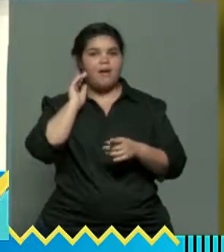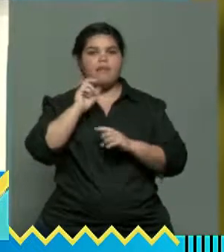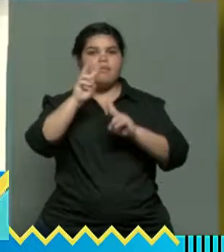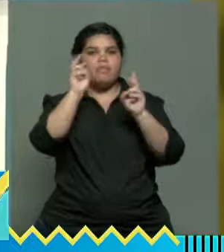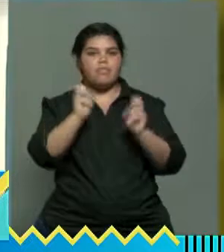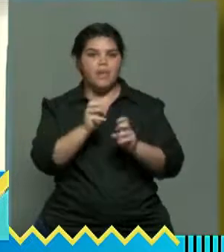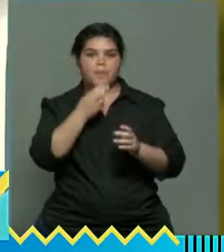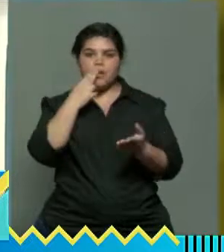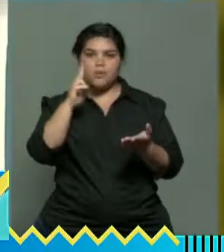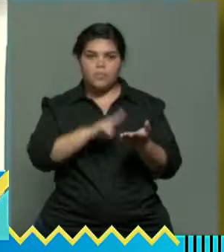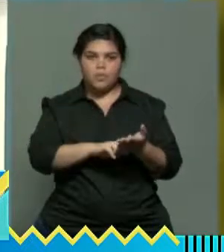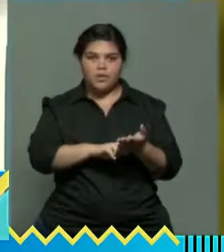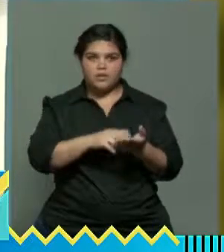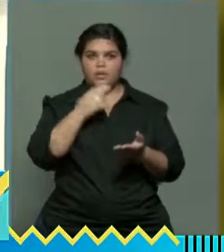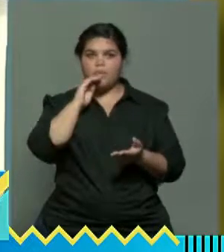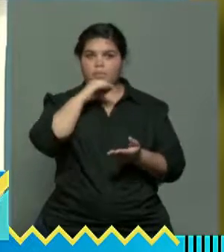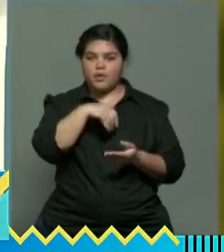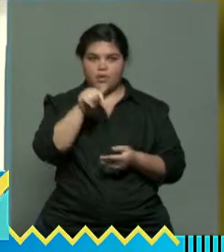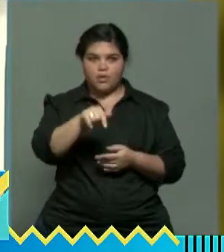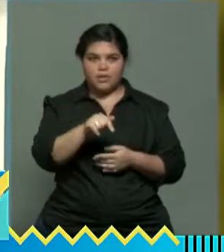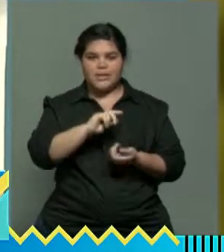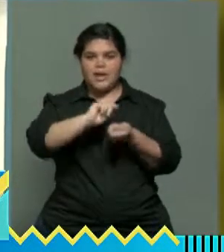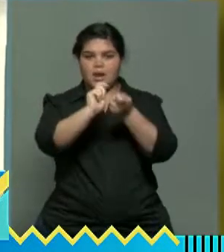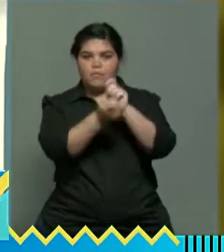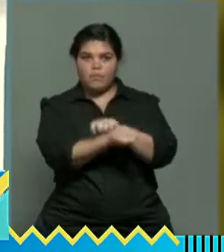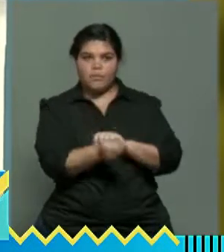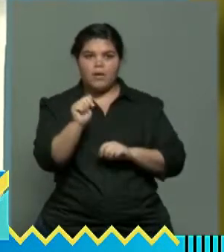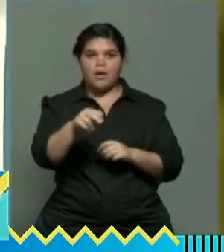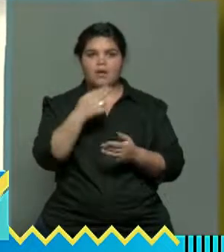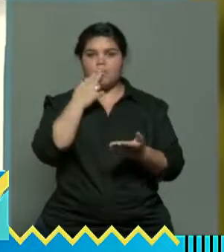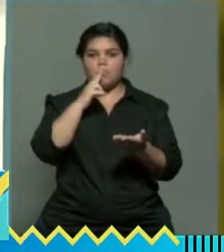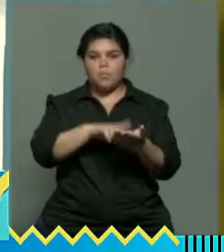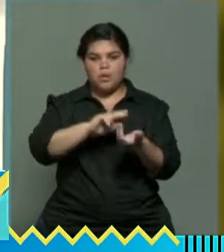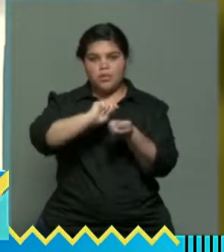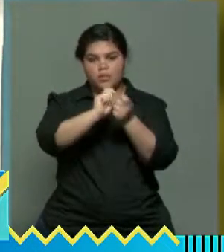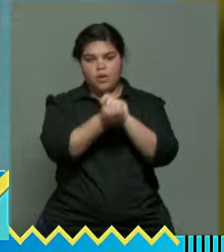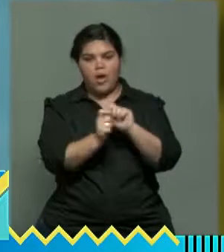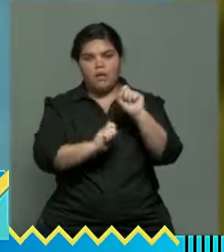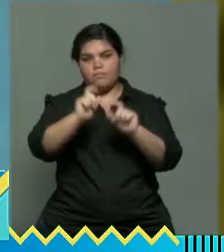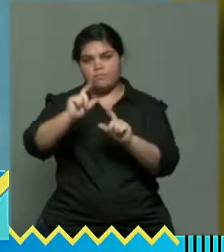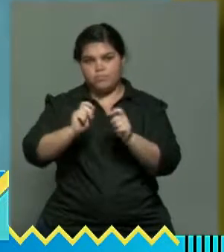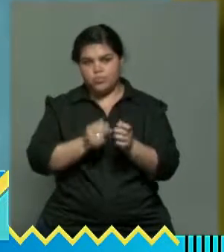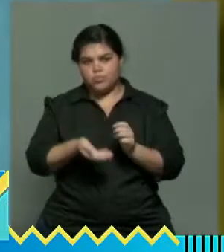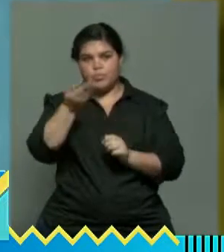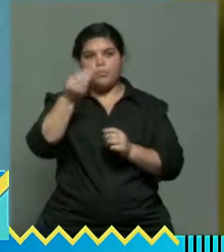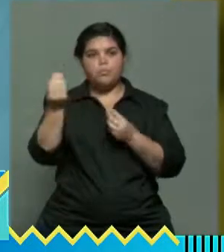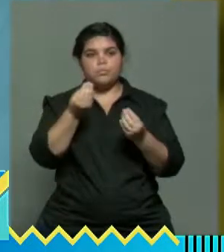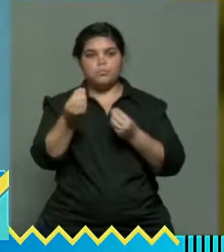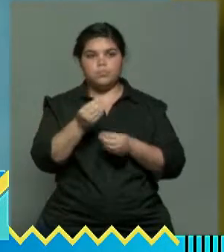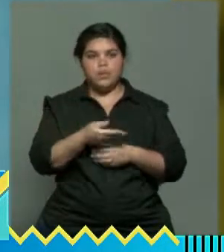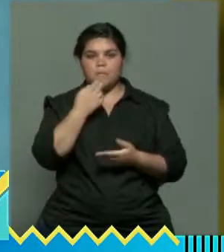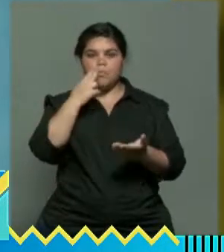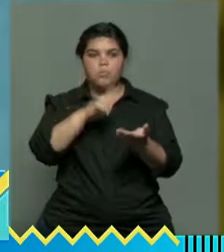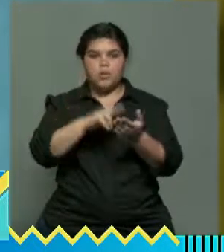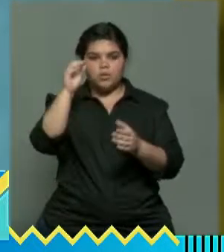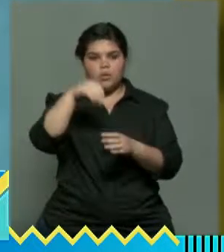reforma tributaria que incluye este impuesto que se va a dar gradual, si es que así se determinara, con un impuesto interno